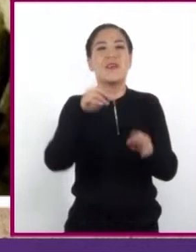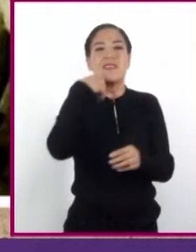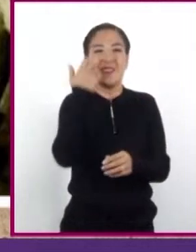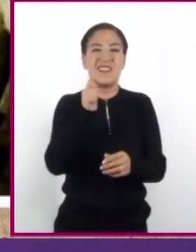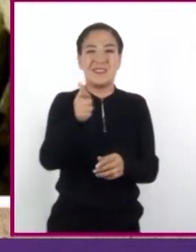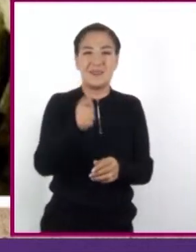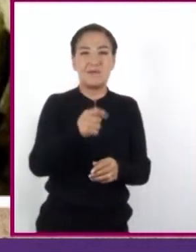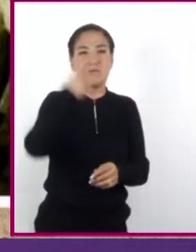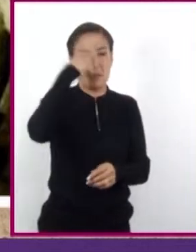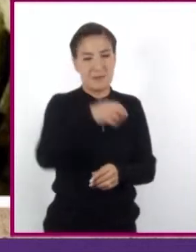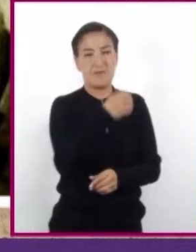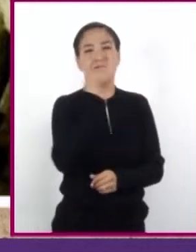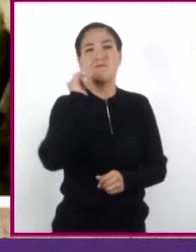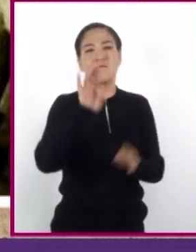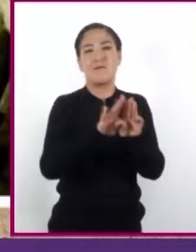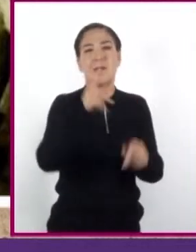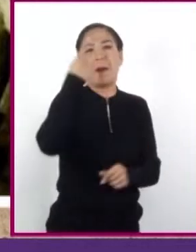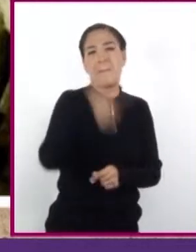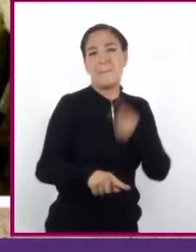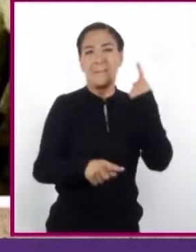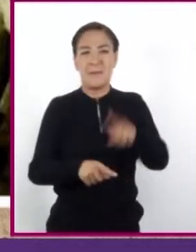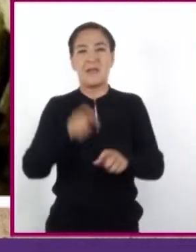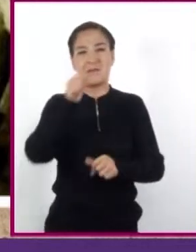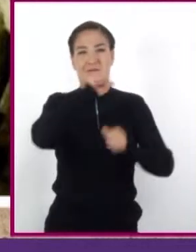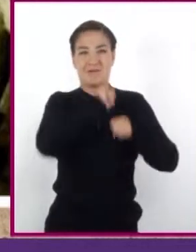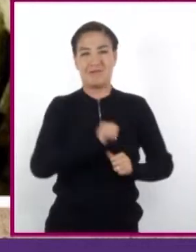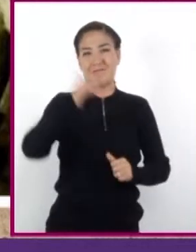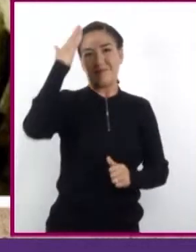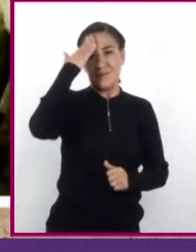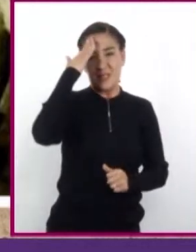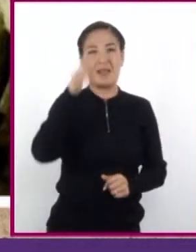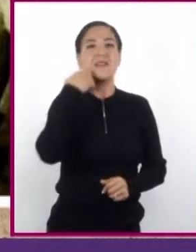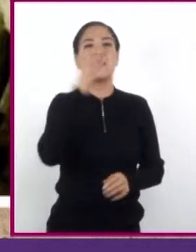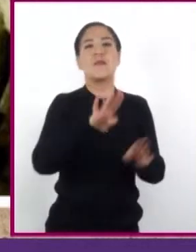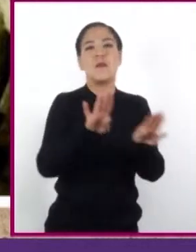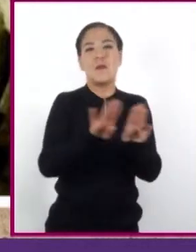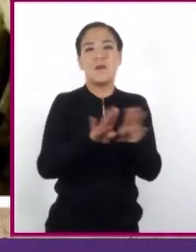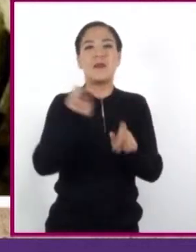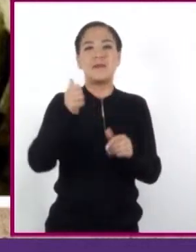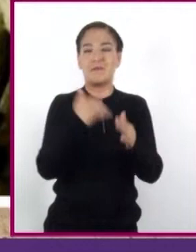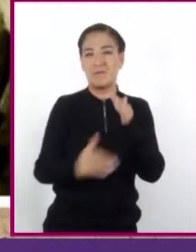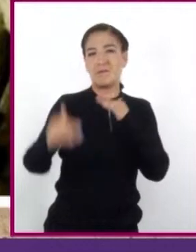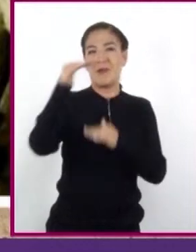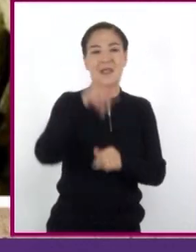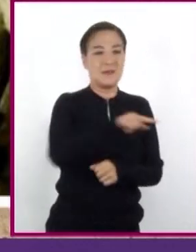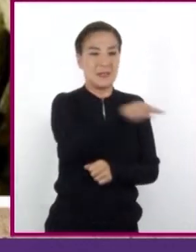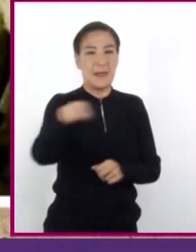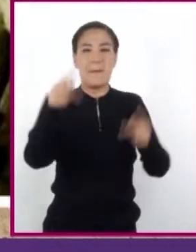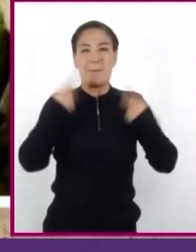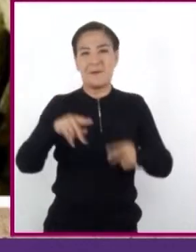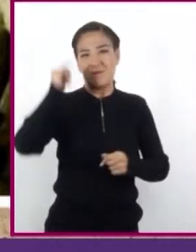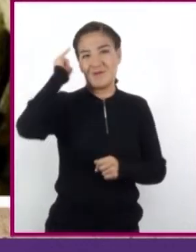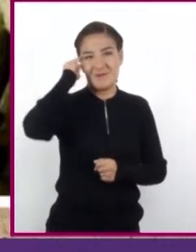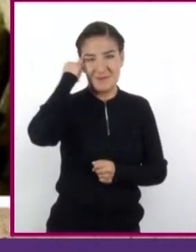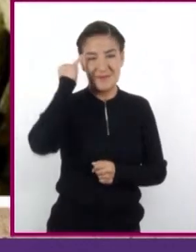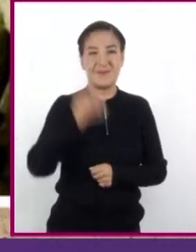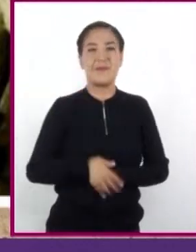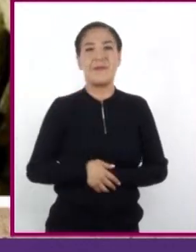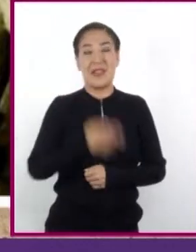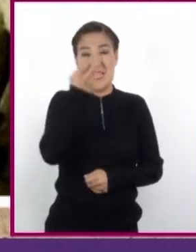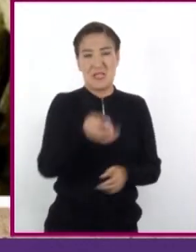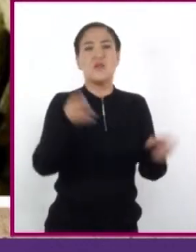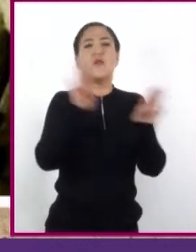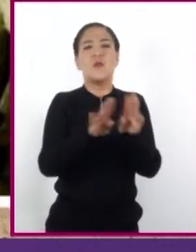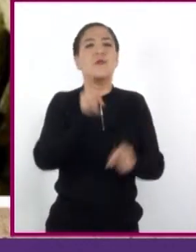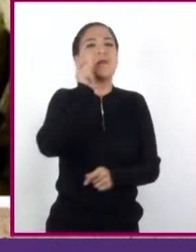mayor jurisdicción, es decir, autoridad, dominio e influencia sobre las poblaciones indígenas, pues esto